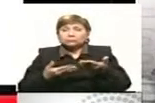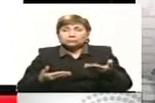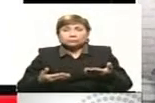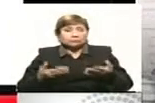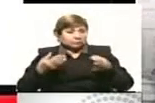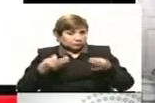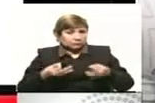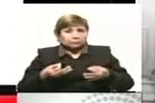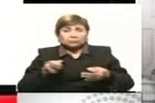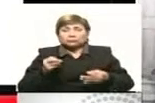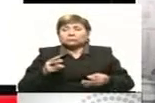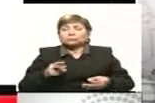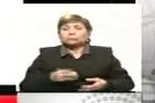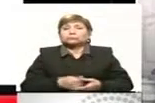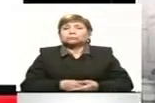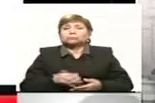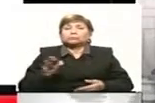¿ok?,